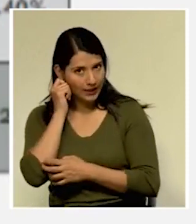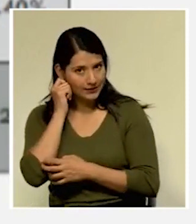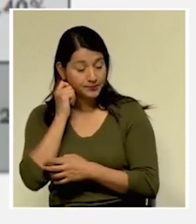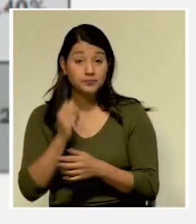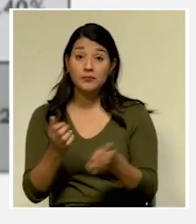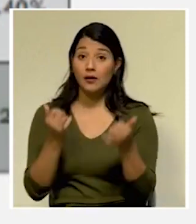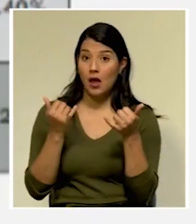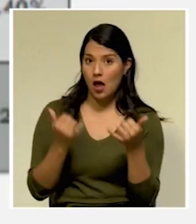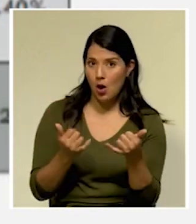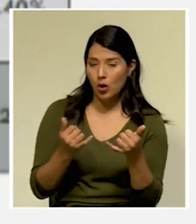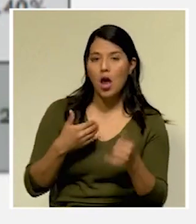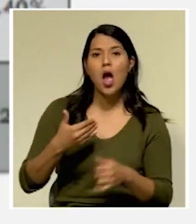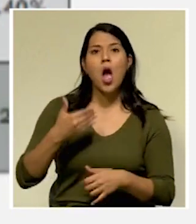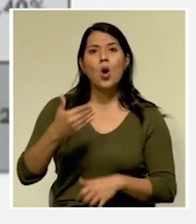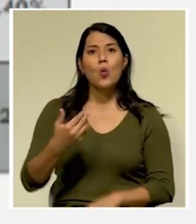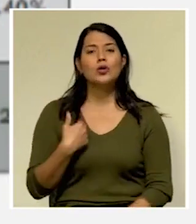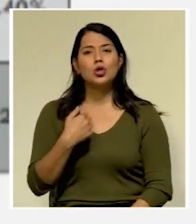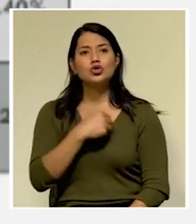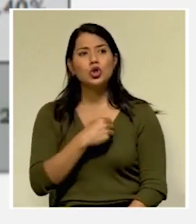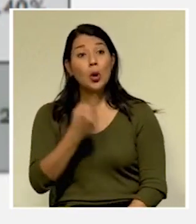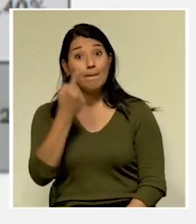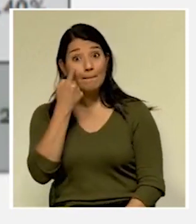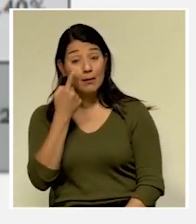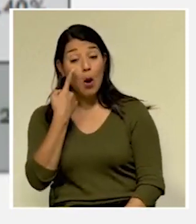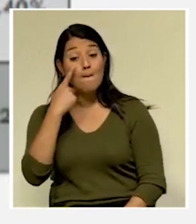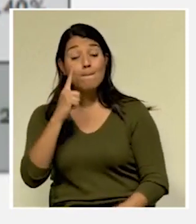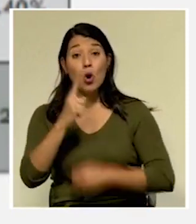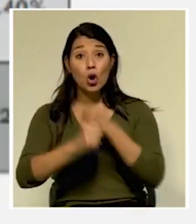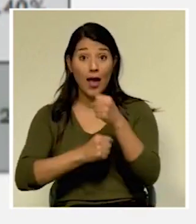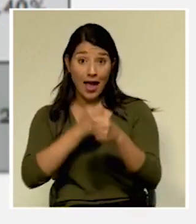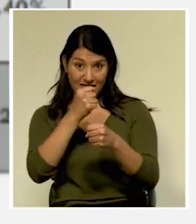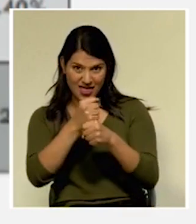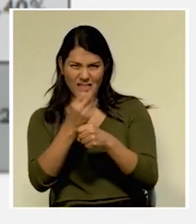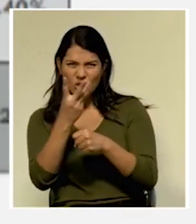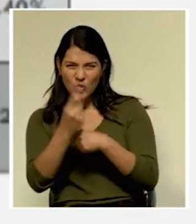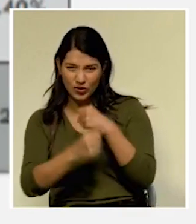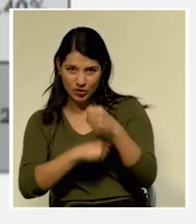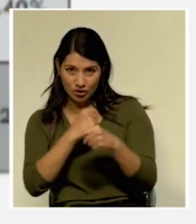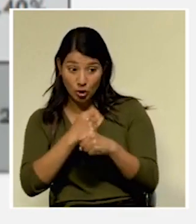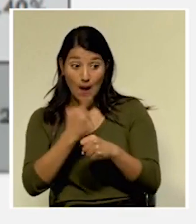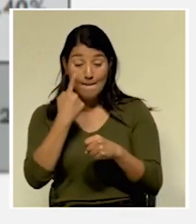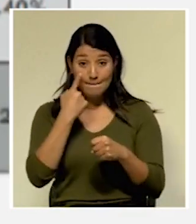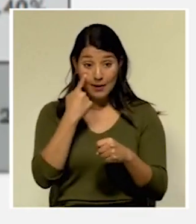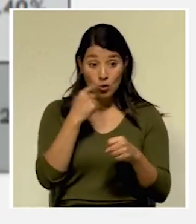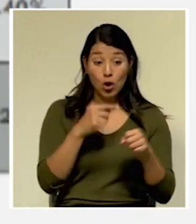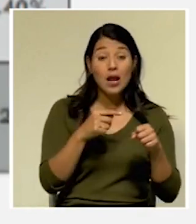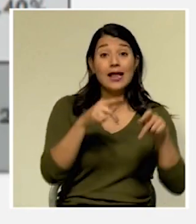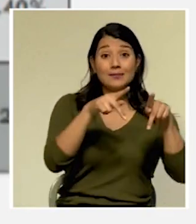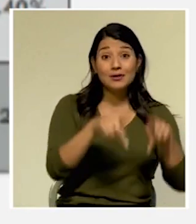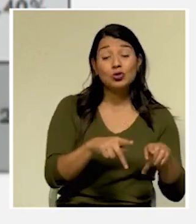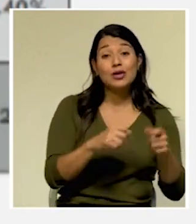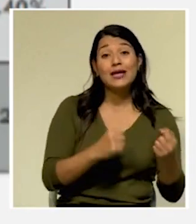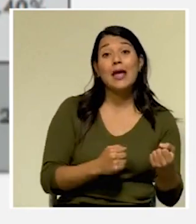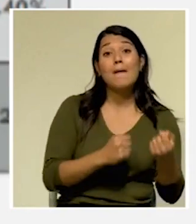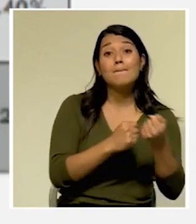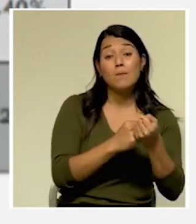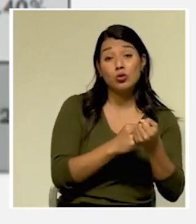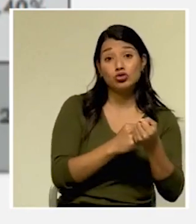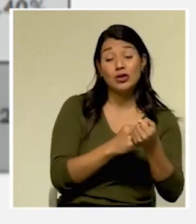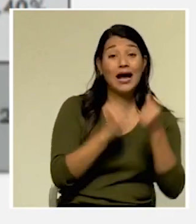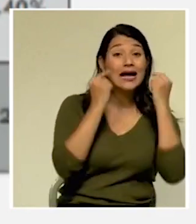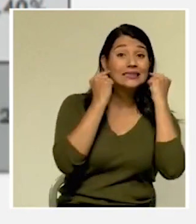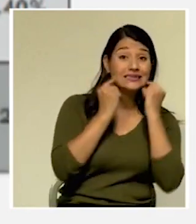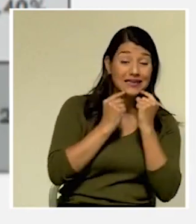bien, cuando vemos esto por edades, nos damos cuenta de que el votante de Rodrigo Chávez también tiende a ser